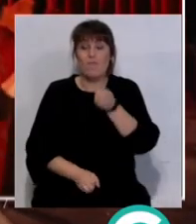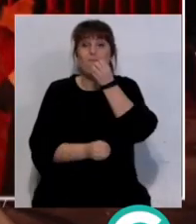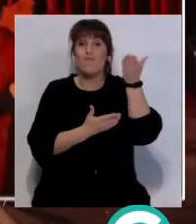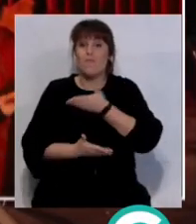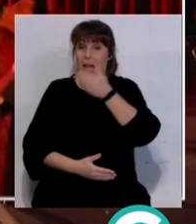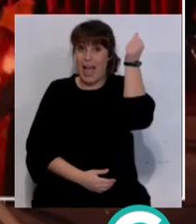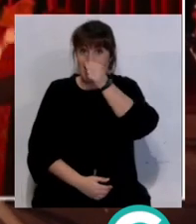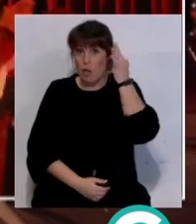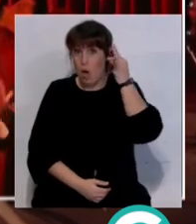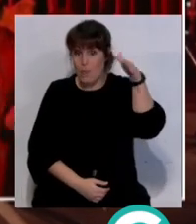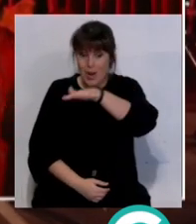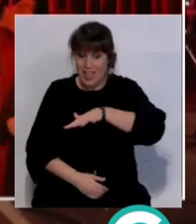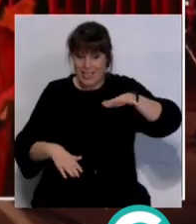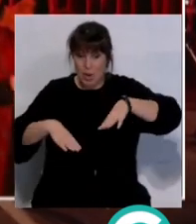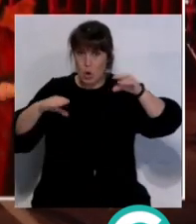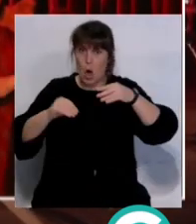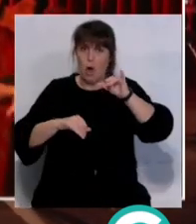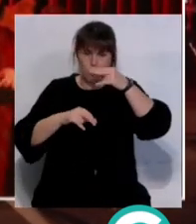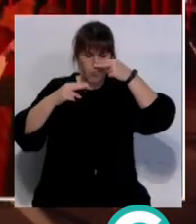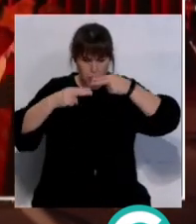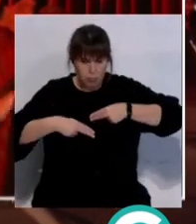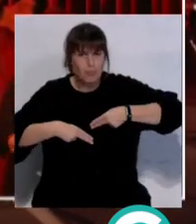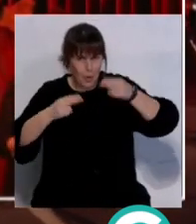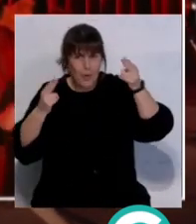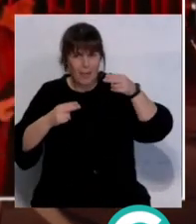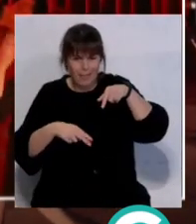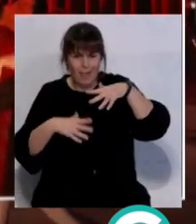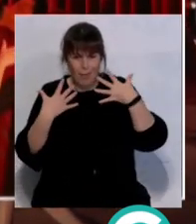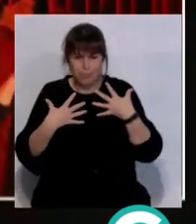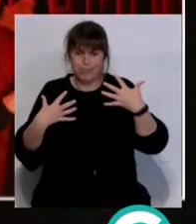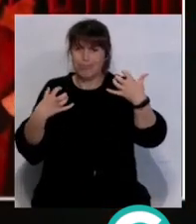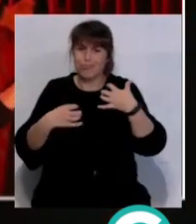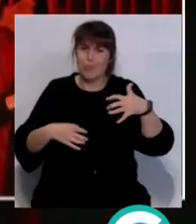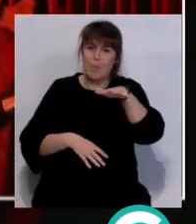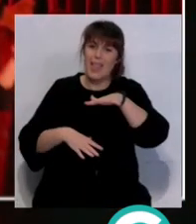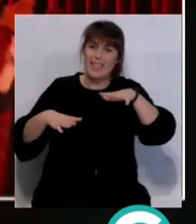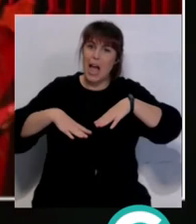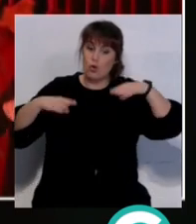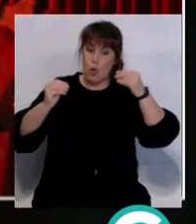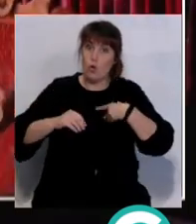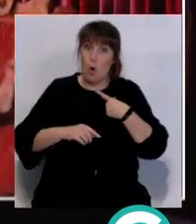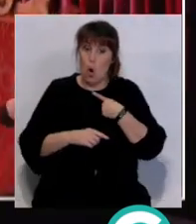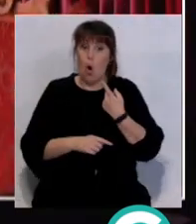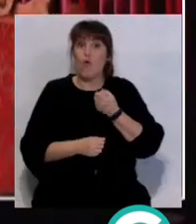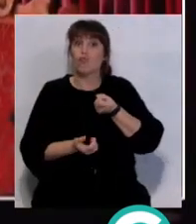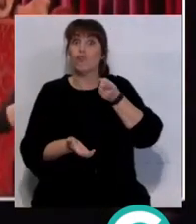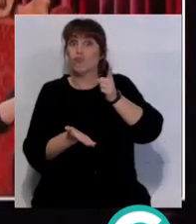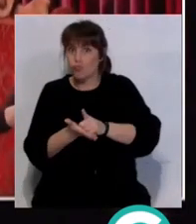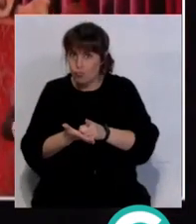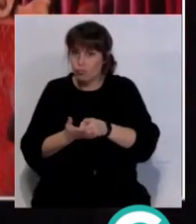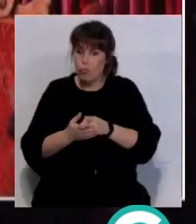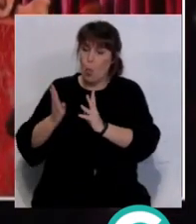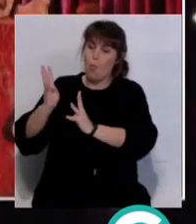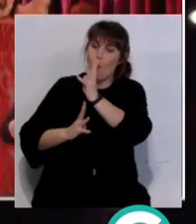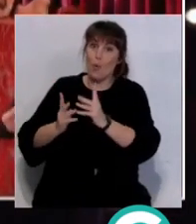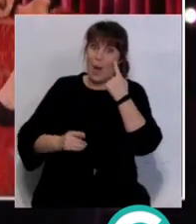Bienvenidas y bienvenidos a la Plaza San Antonio. Con numeroso público presente, la Plaza de San Antonio fue testigo un año más de la quema del dios Momo. Un pregón que